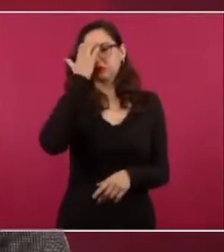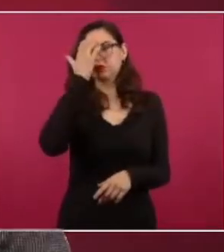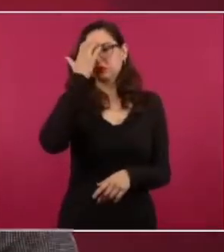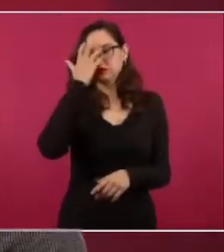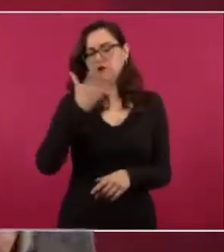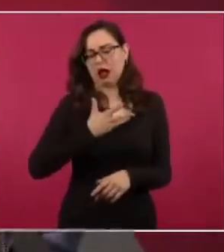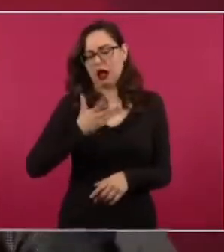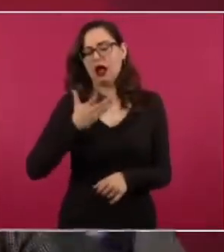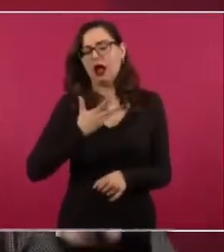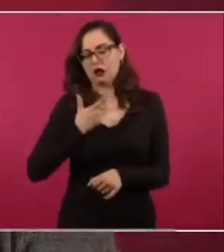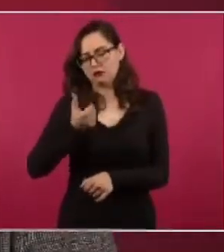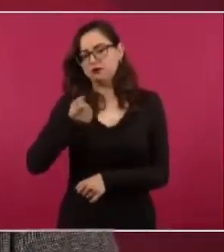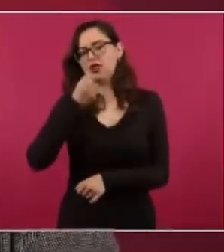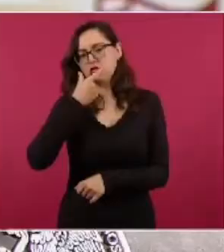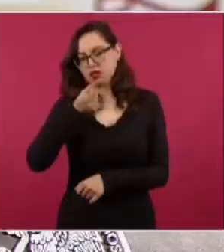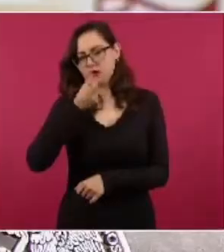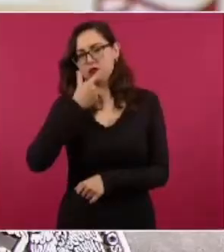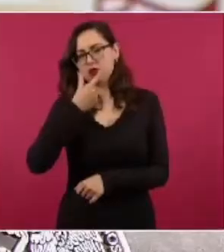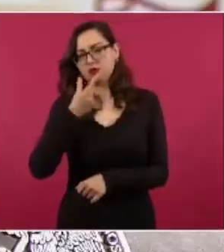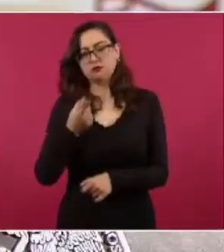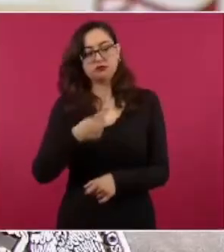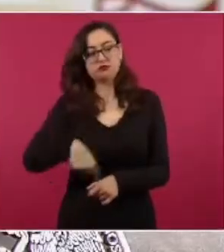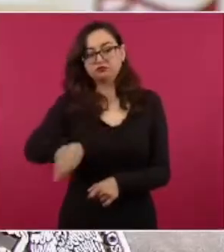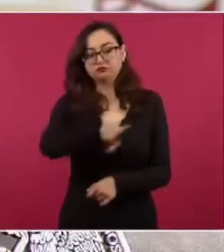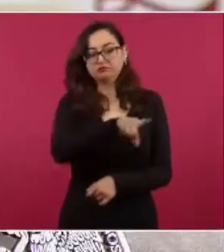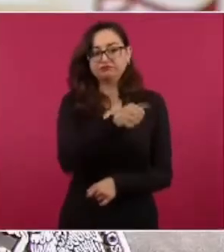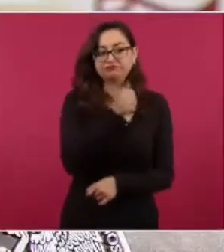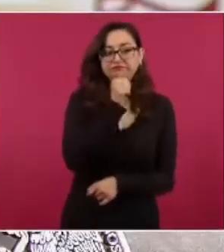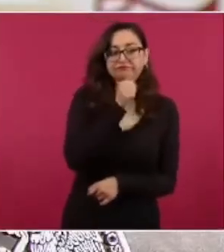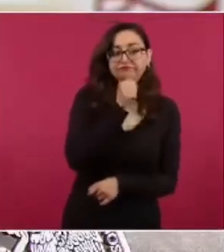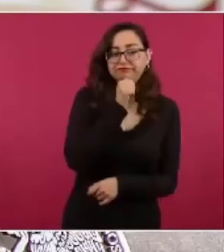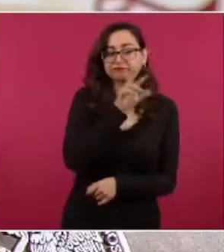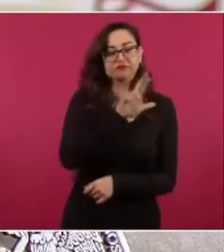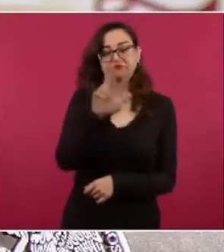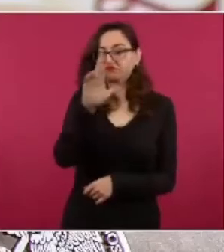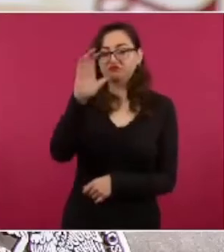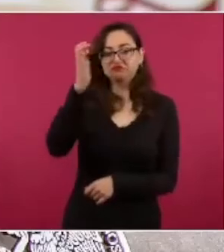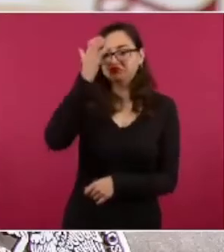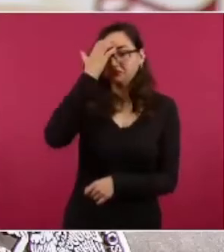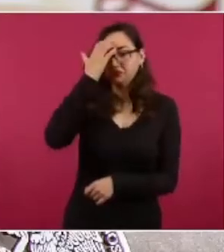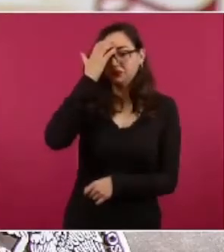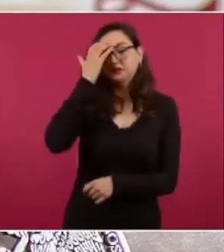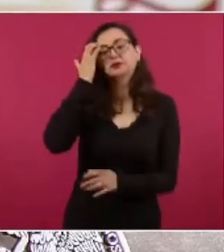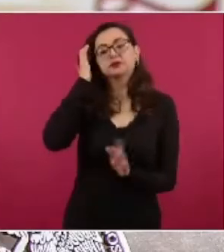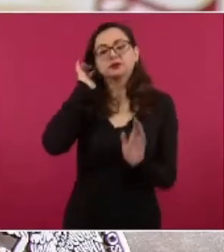hagan pronto. Desde el lunes, o sea, desde ayer, y no es